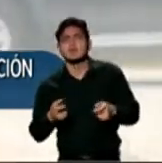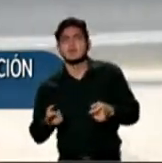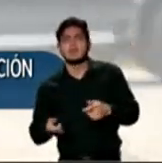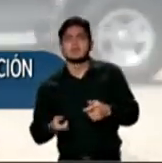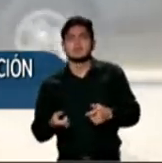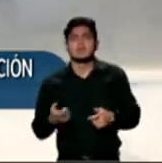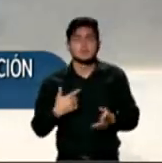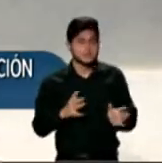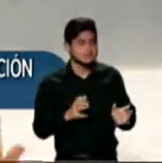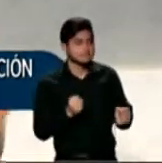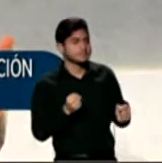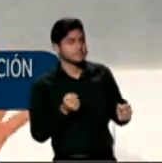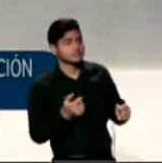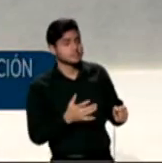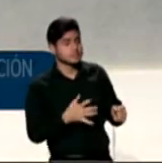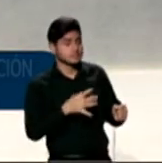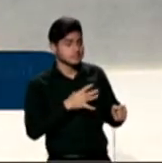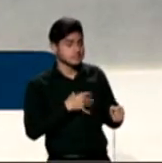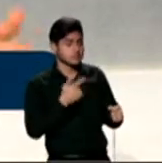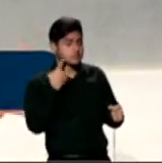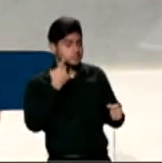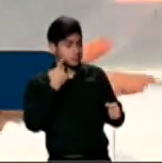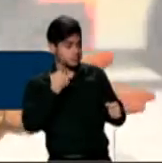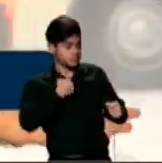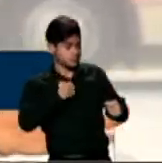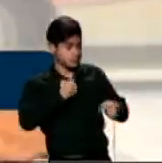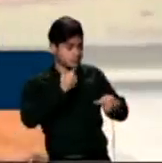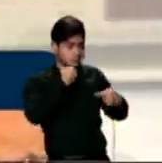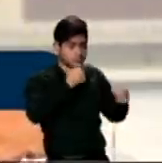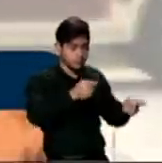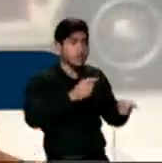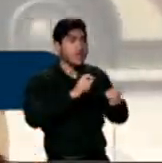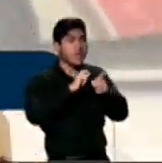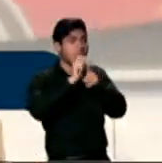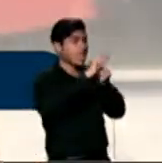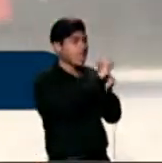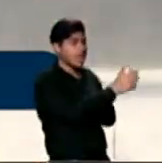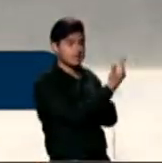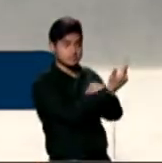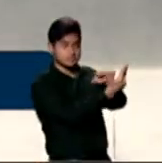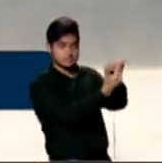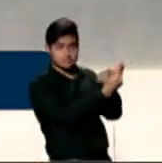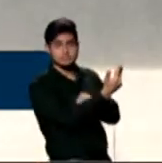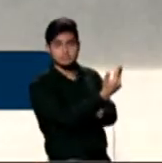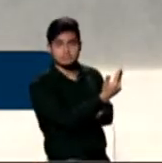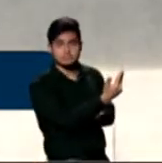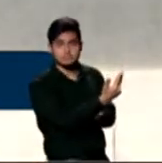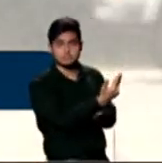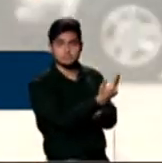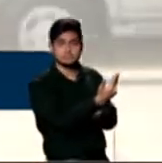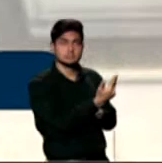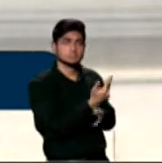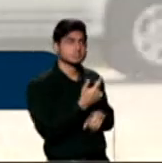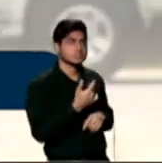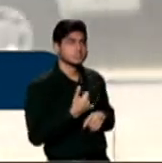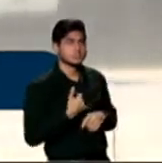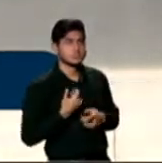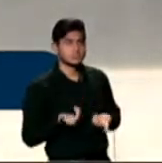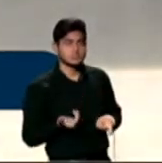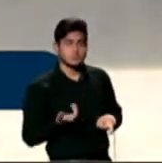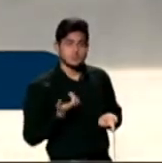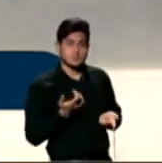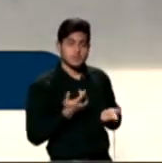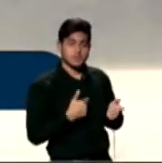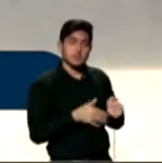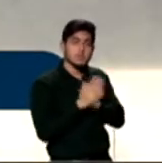proceso? Dije que los iba a llamar, ya he hablado por los tres, con los tres telefónicamente, porque están en Estados Unidos. Y he hablado con ellos telefónicamente, con los tres se les está pidiendo